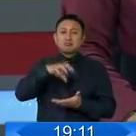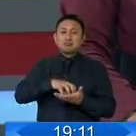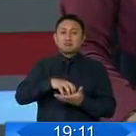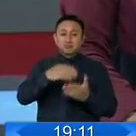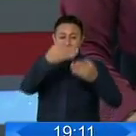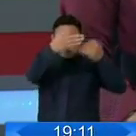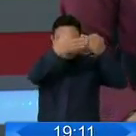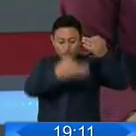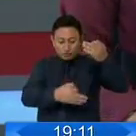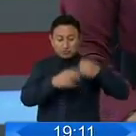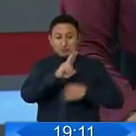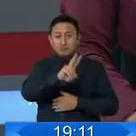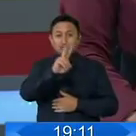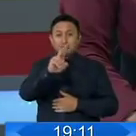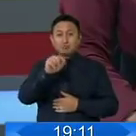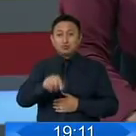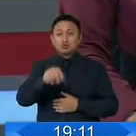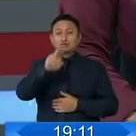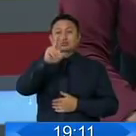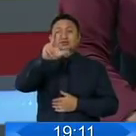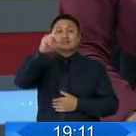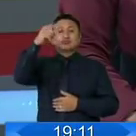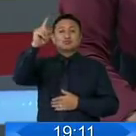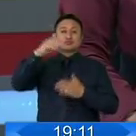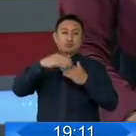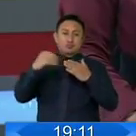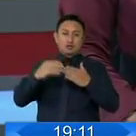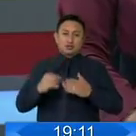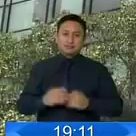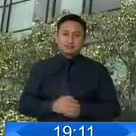suman 22,3 millones de dólares.